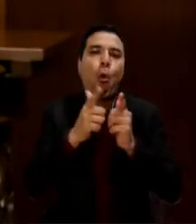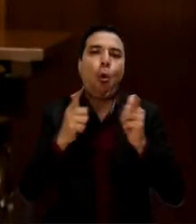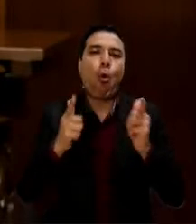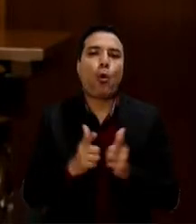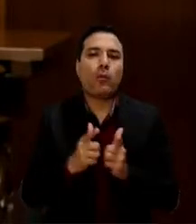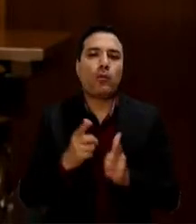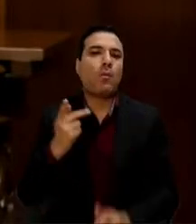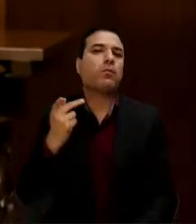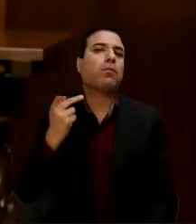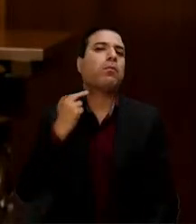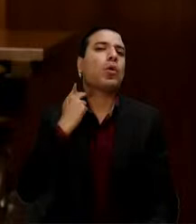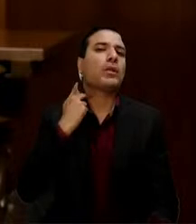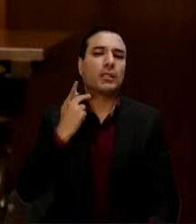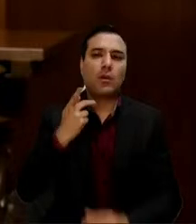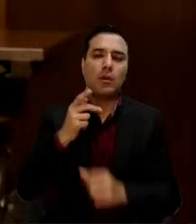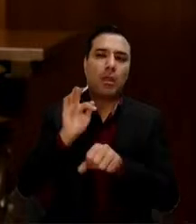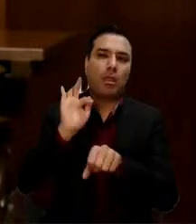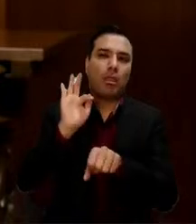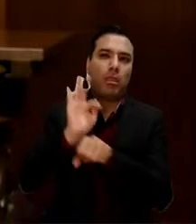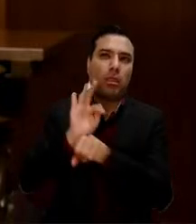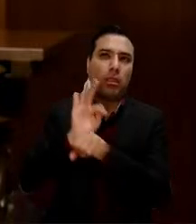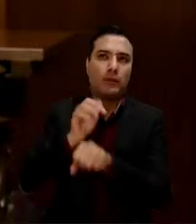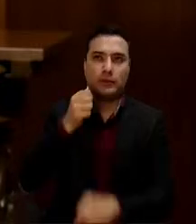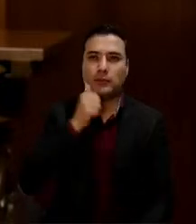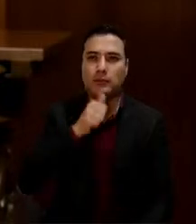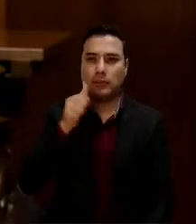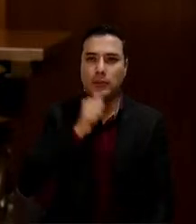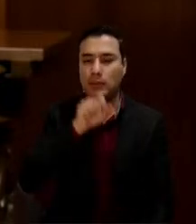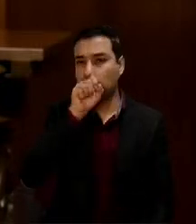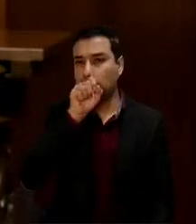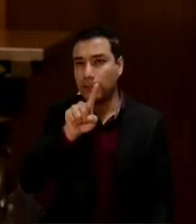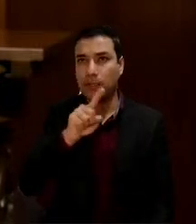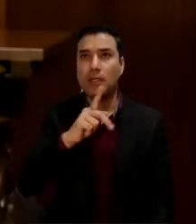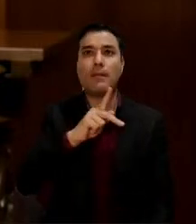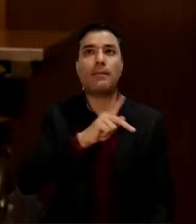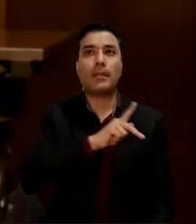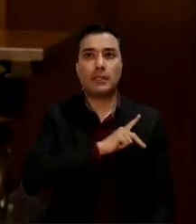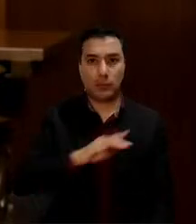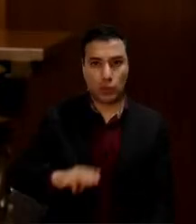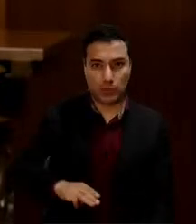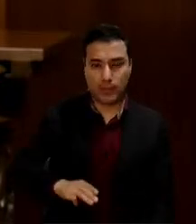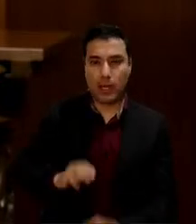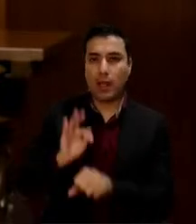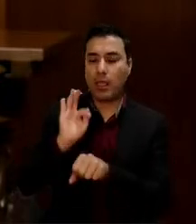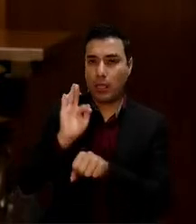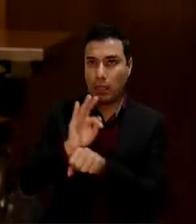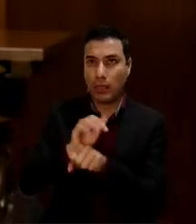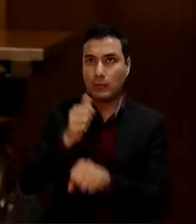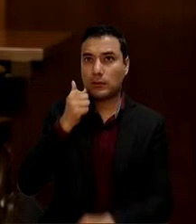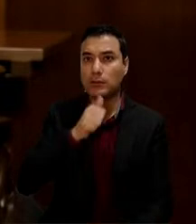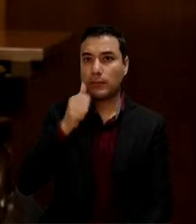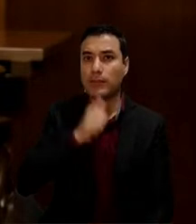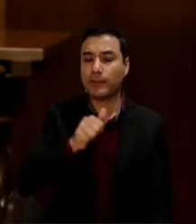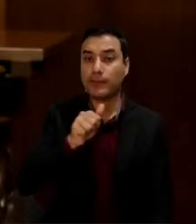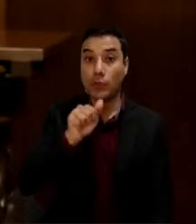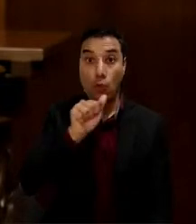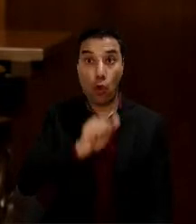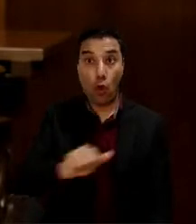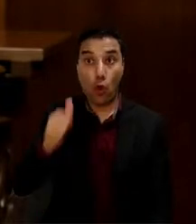que pertenece la presidenta, presidente municipal, a diferencia de los demás integrantes